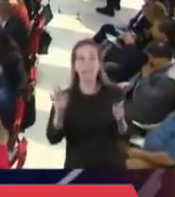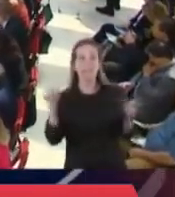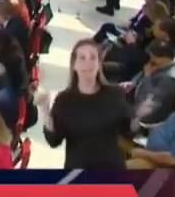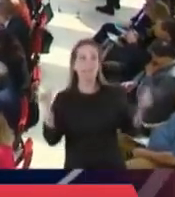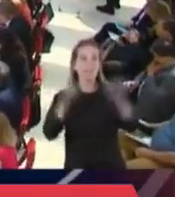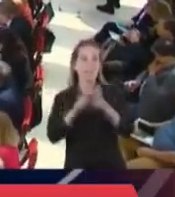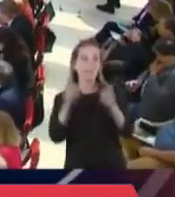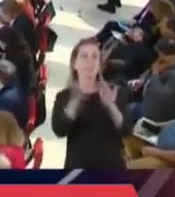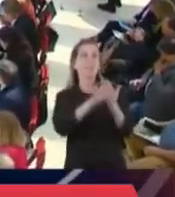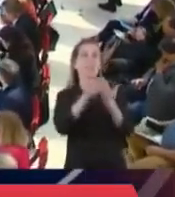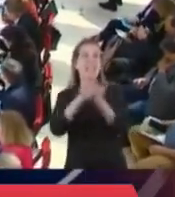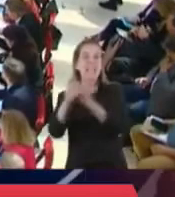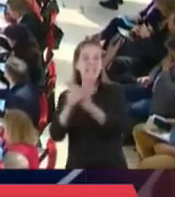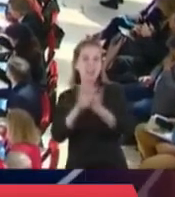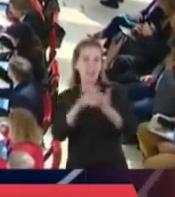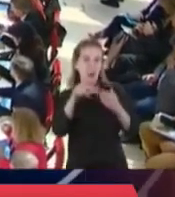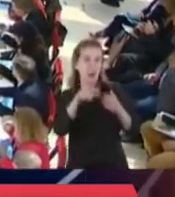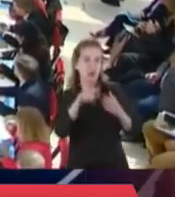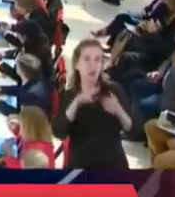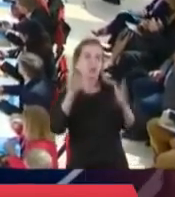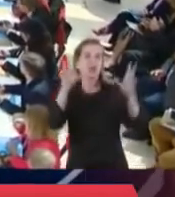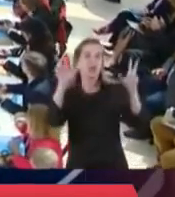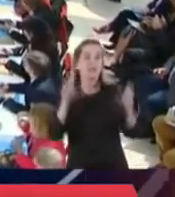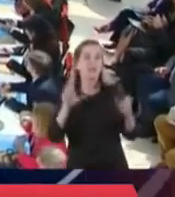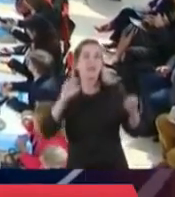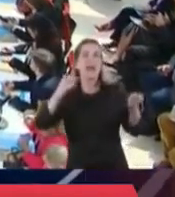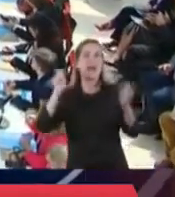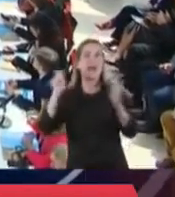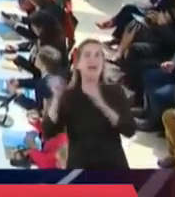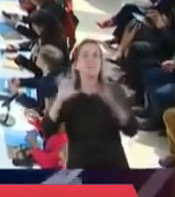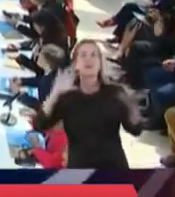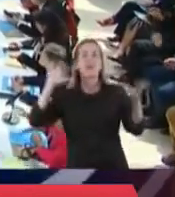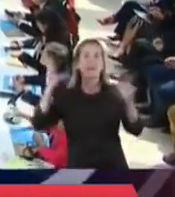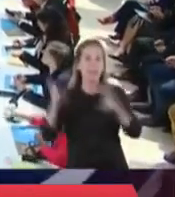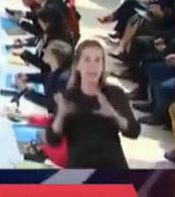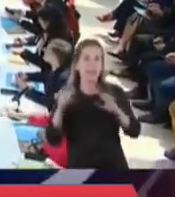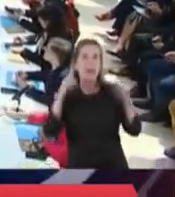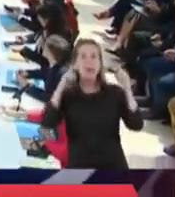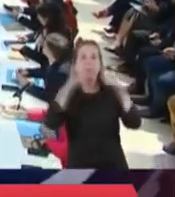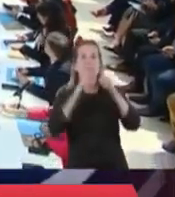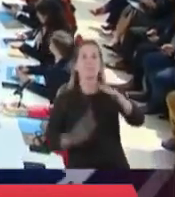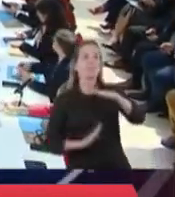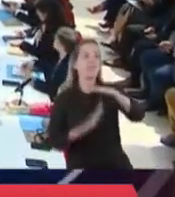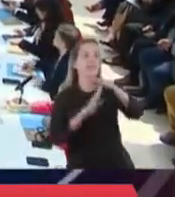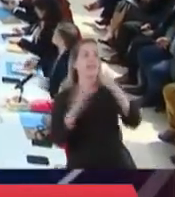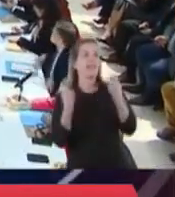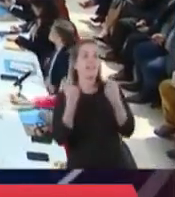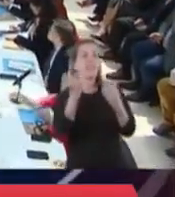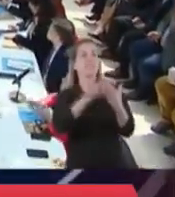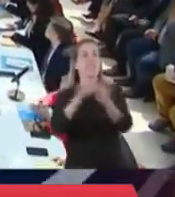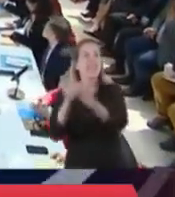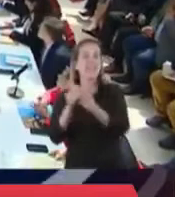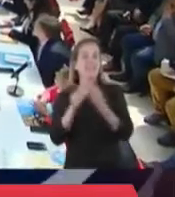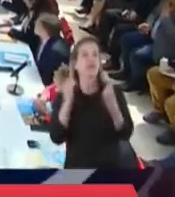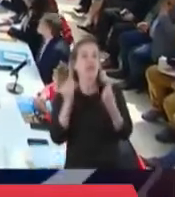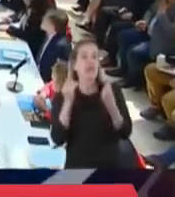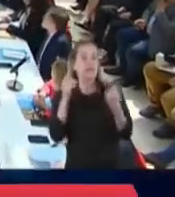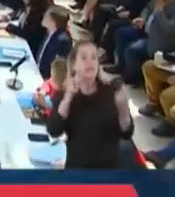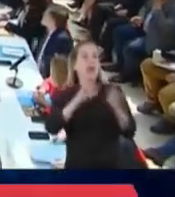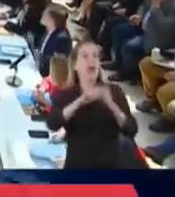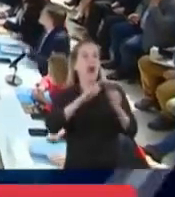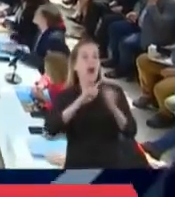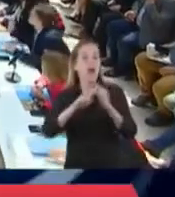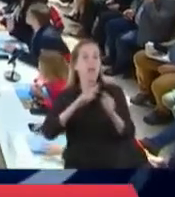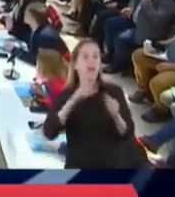Casa Rosada. Hoy al mediodía presentó el plan contra el cambio climático, un gabinete